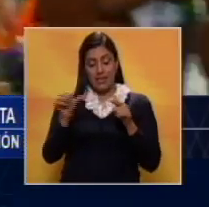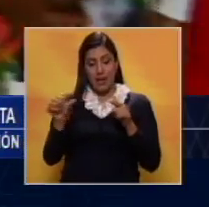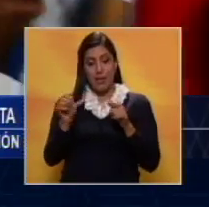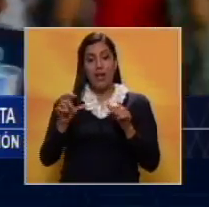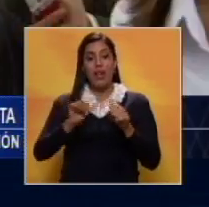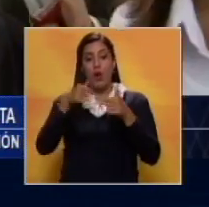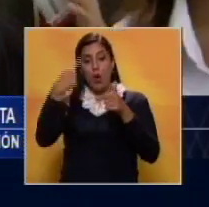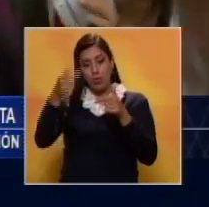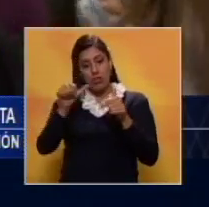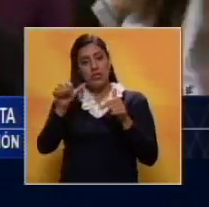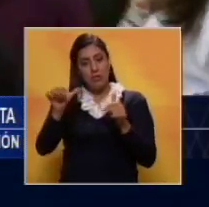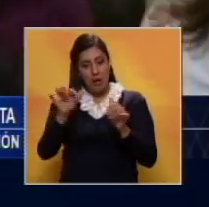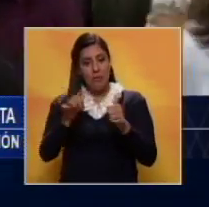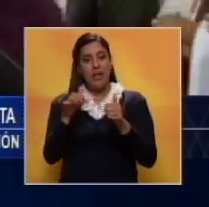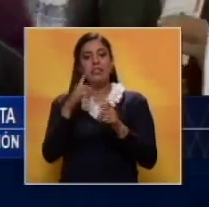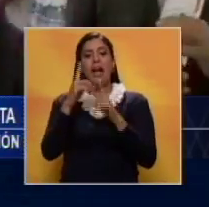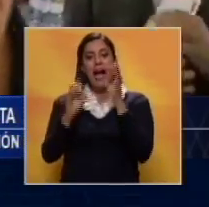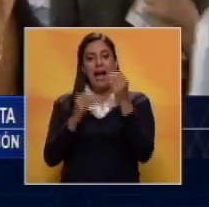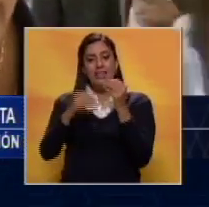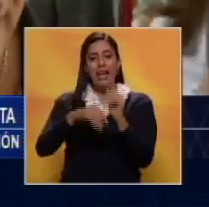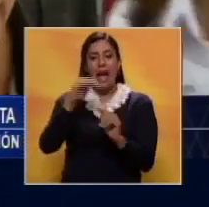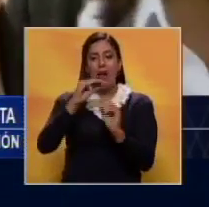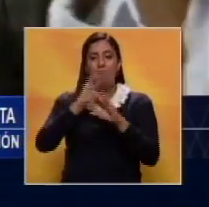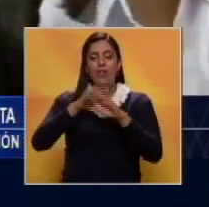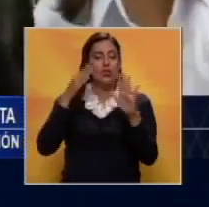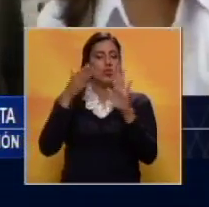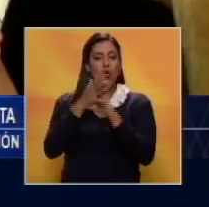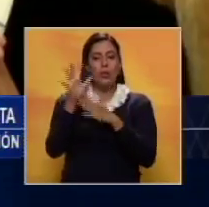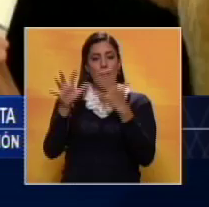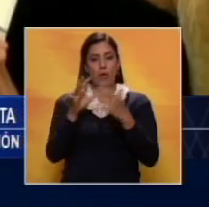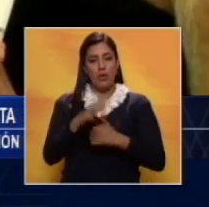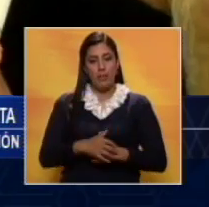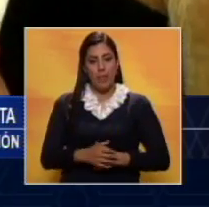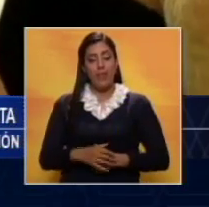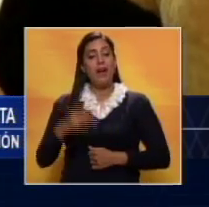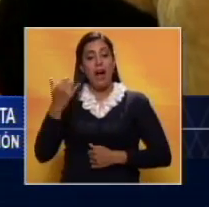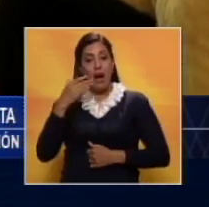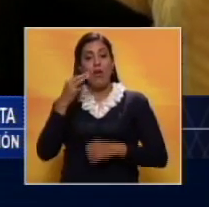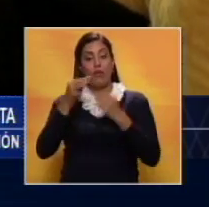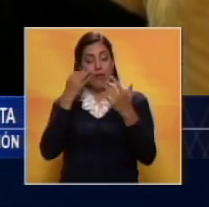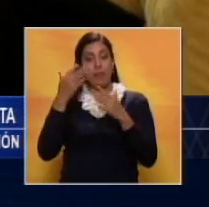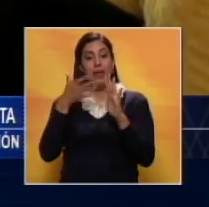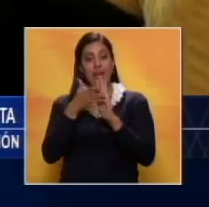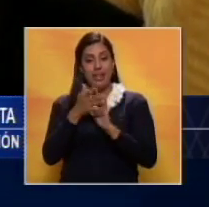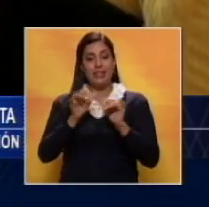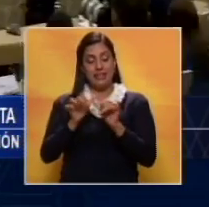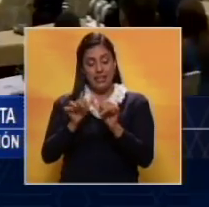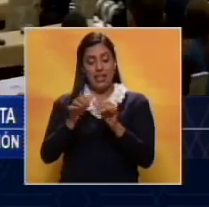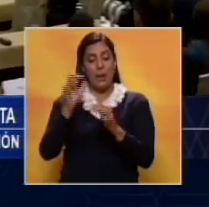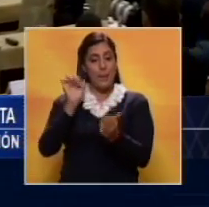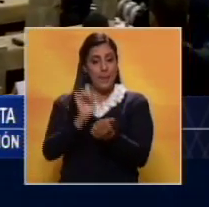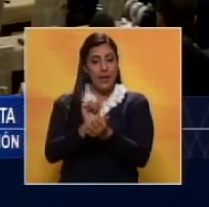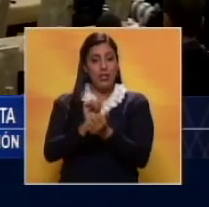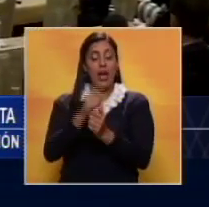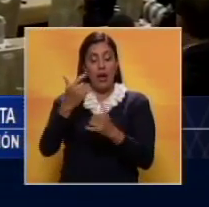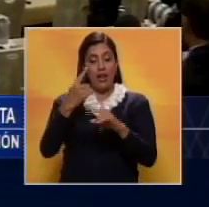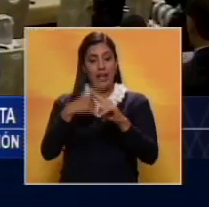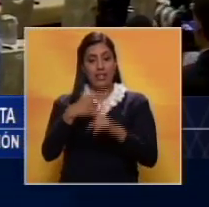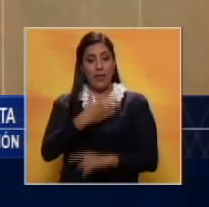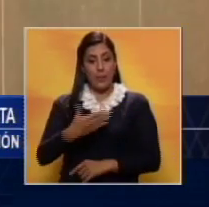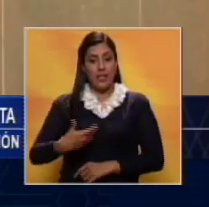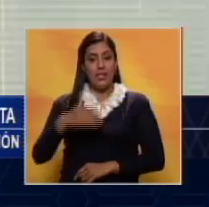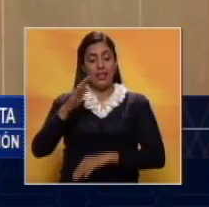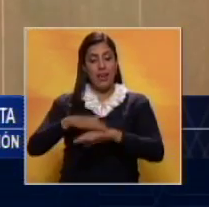o a comienzos de la próxima hará algún anuncio sobre este caso. De esta manera, Martinelli seguirá bajo detención. El expresidente